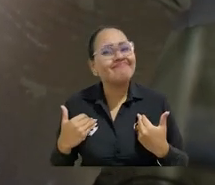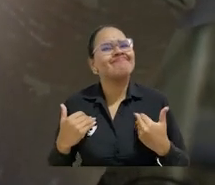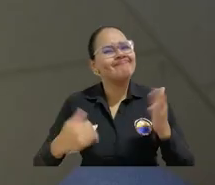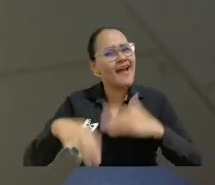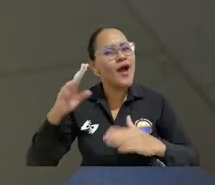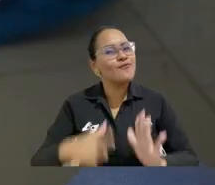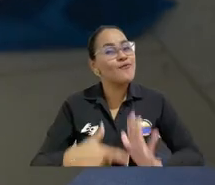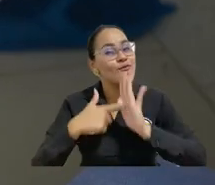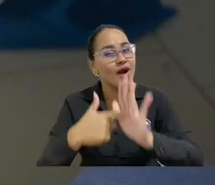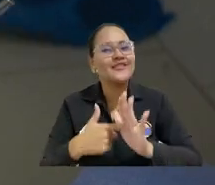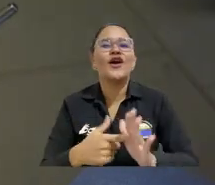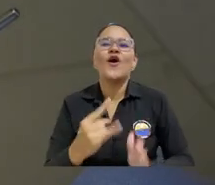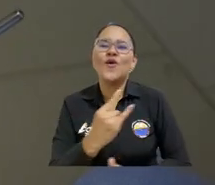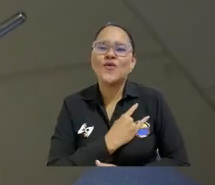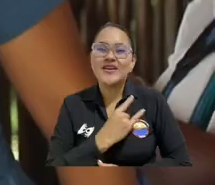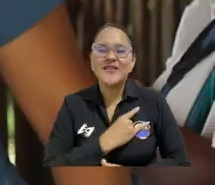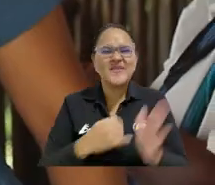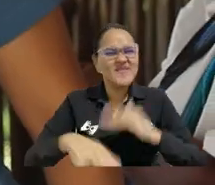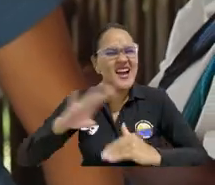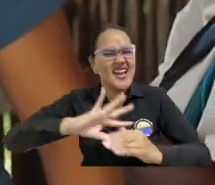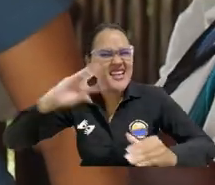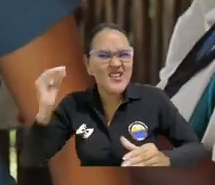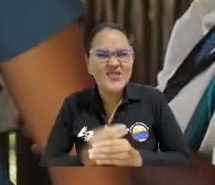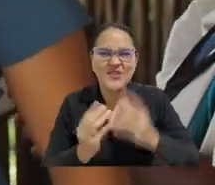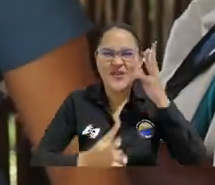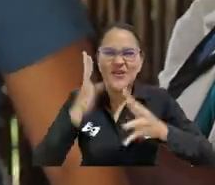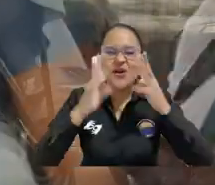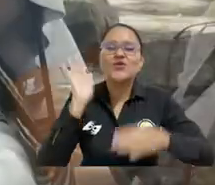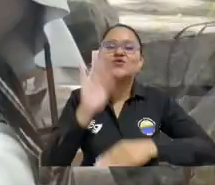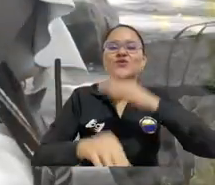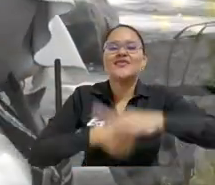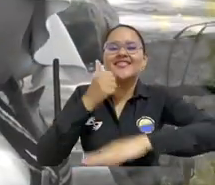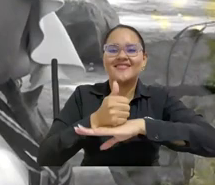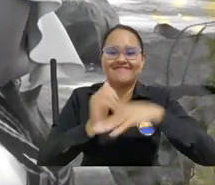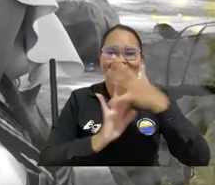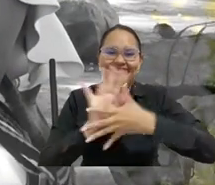la apuesta a una universidad aún más incluyente e innovadora del